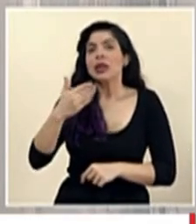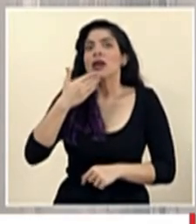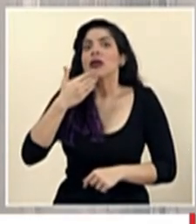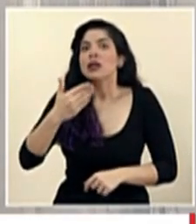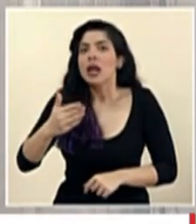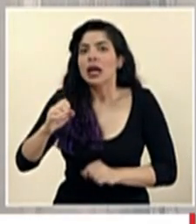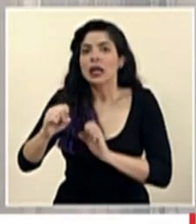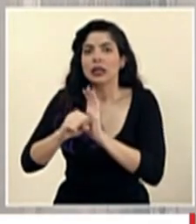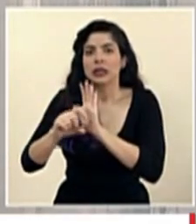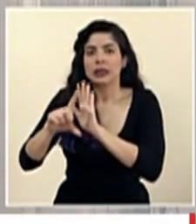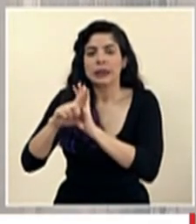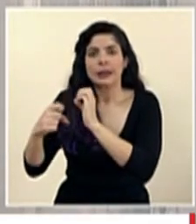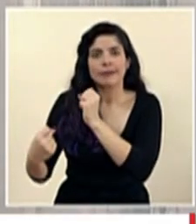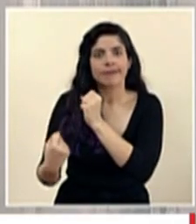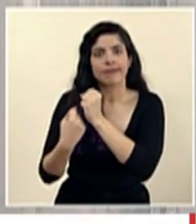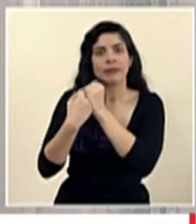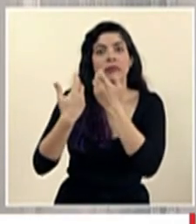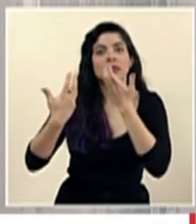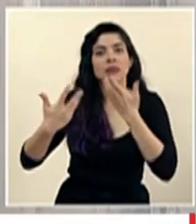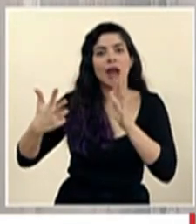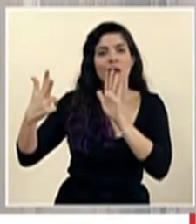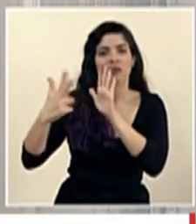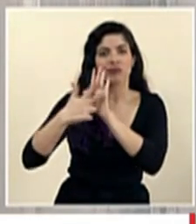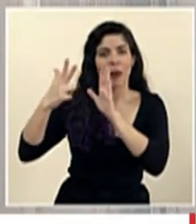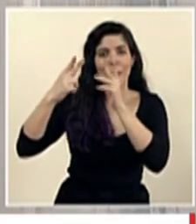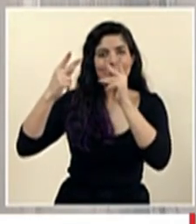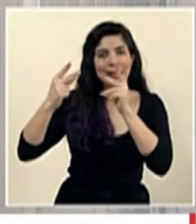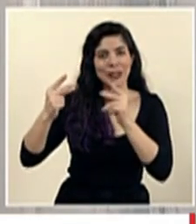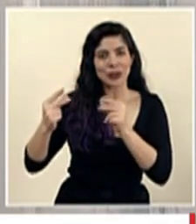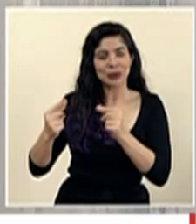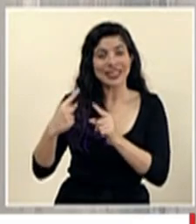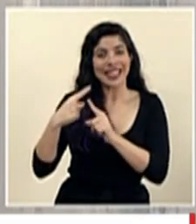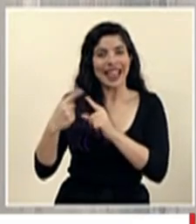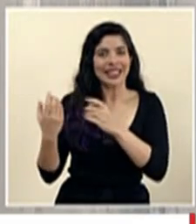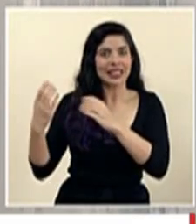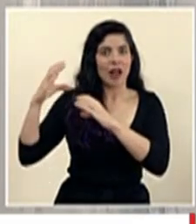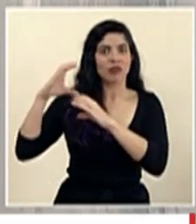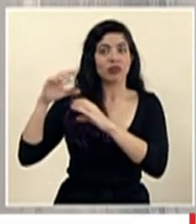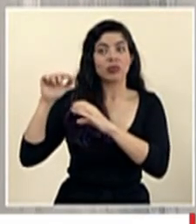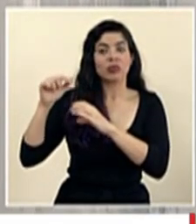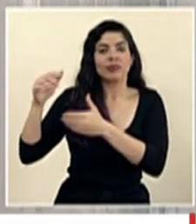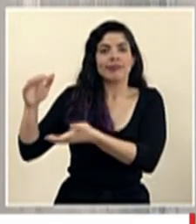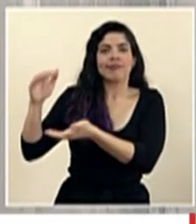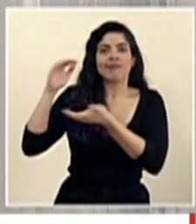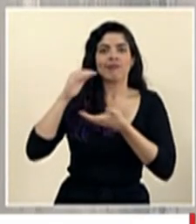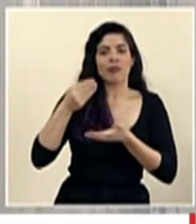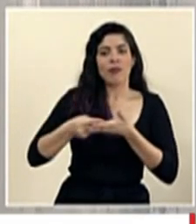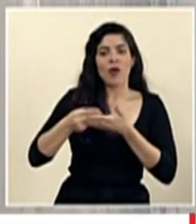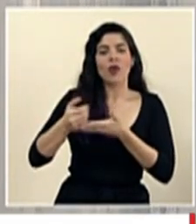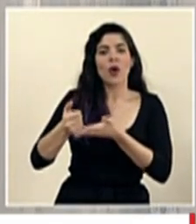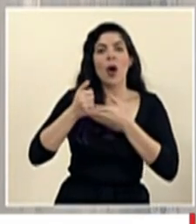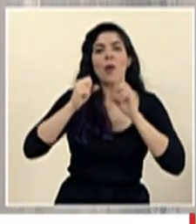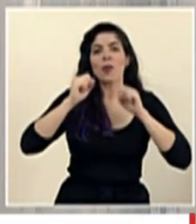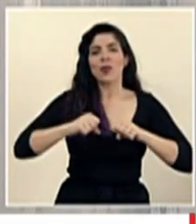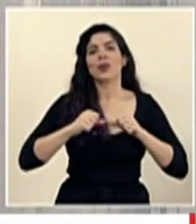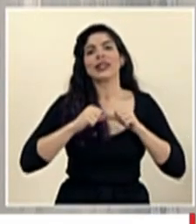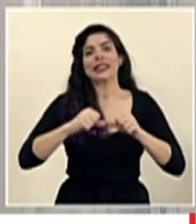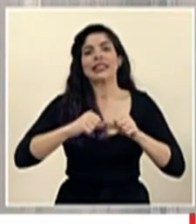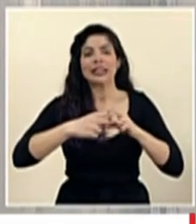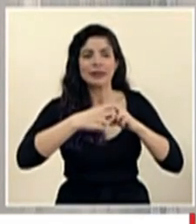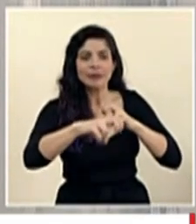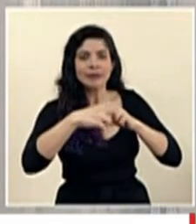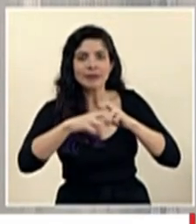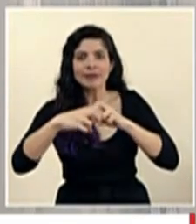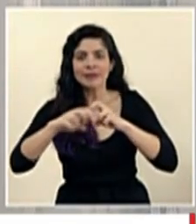de la Asamblea Legislativa que aprobó el presupuesto extraordinario, ya contamos con recursos para poder seguir colocando los